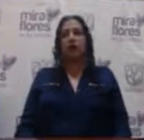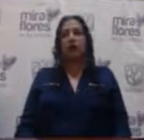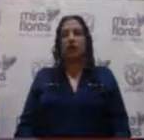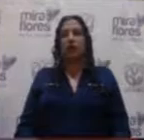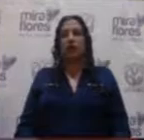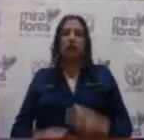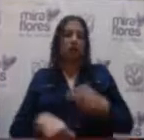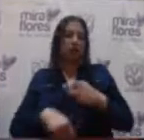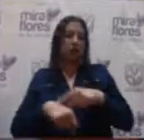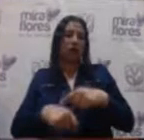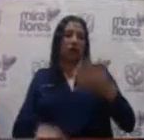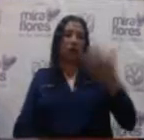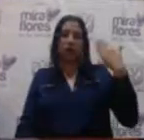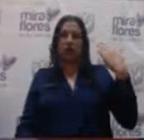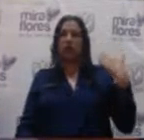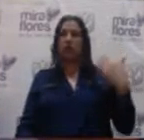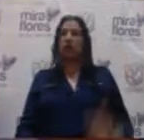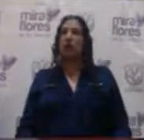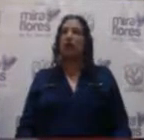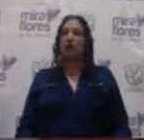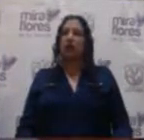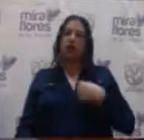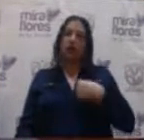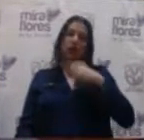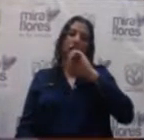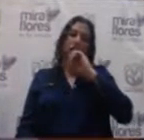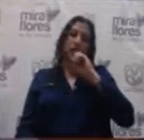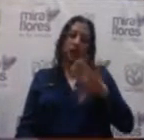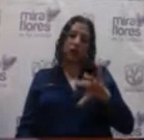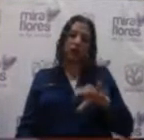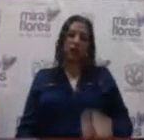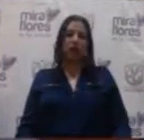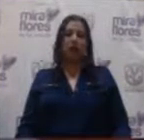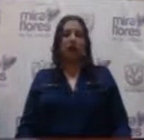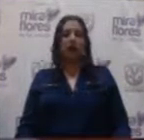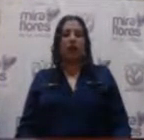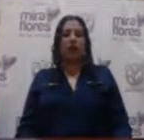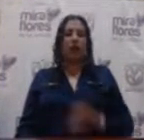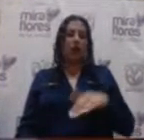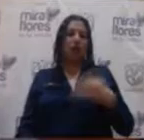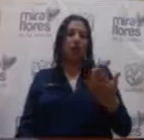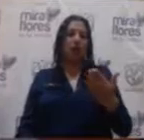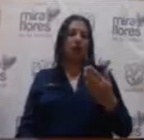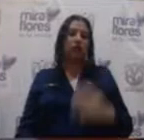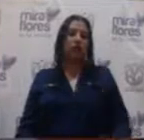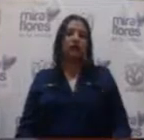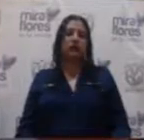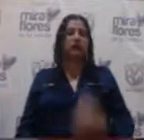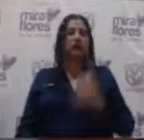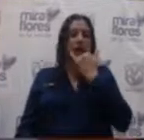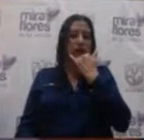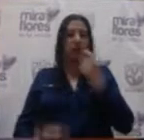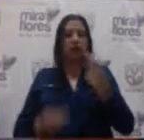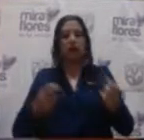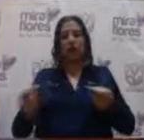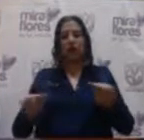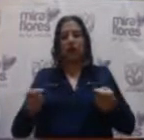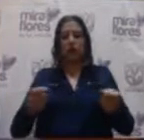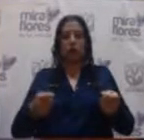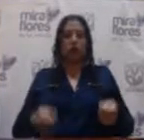hace un tiempo, yo le dije a usted que habían fallas en el manejo de lo que